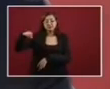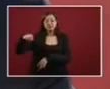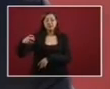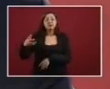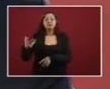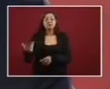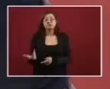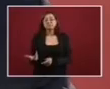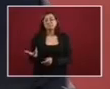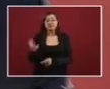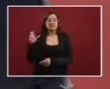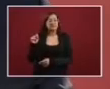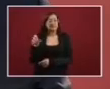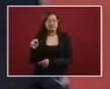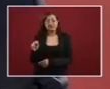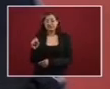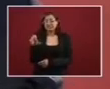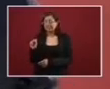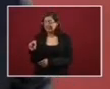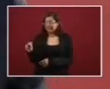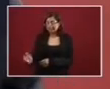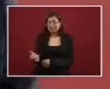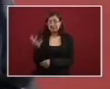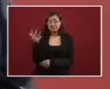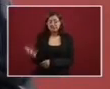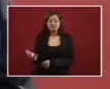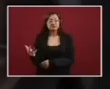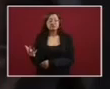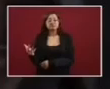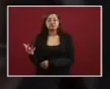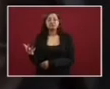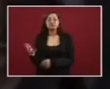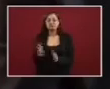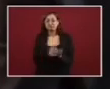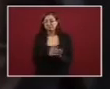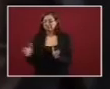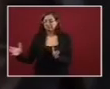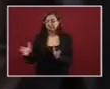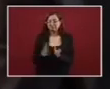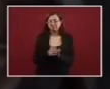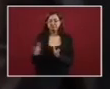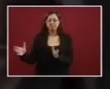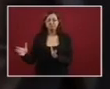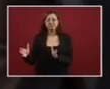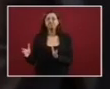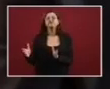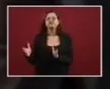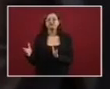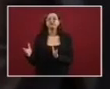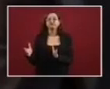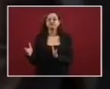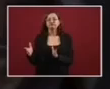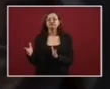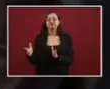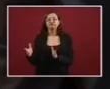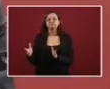hasta los 60 65 y ahí hay que